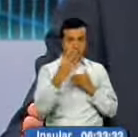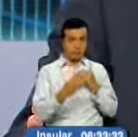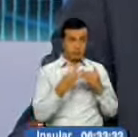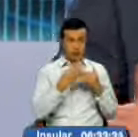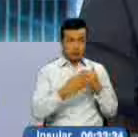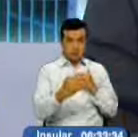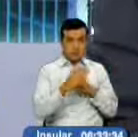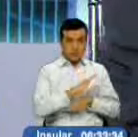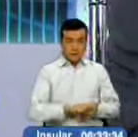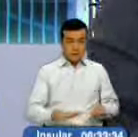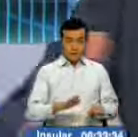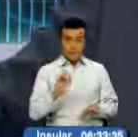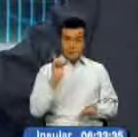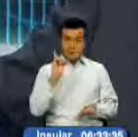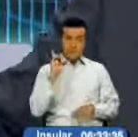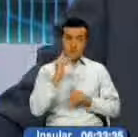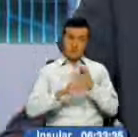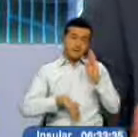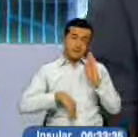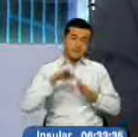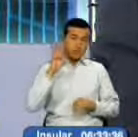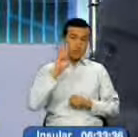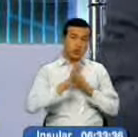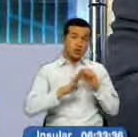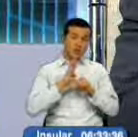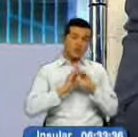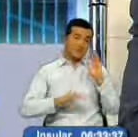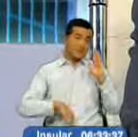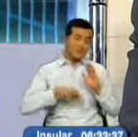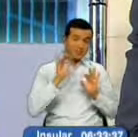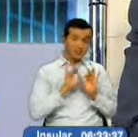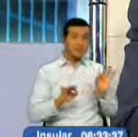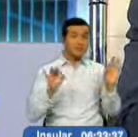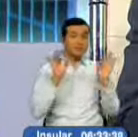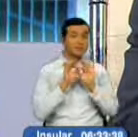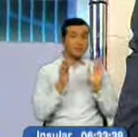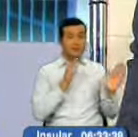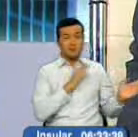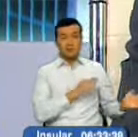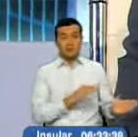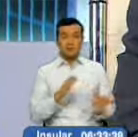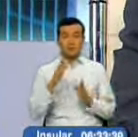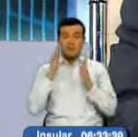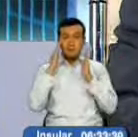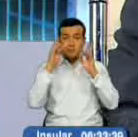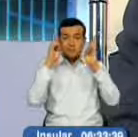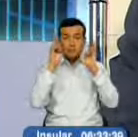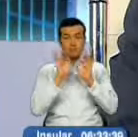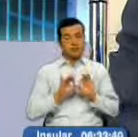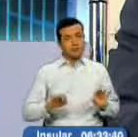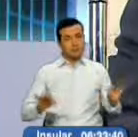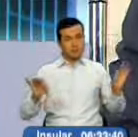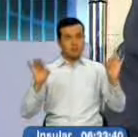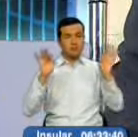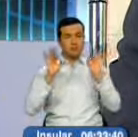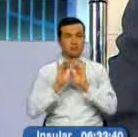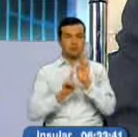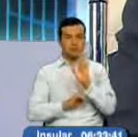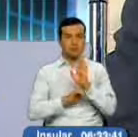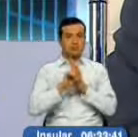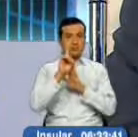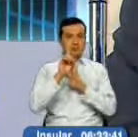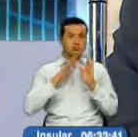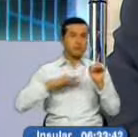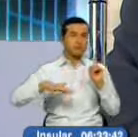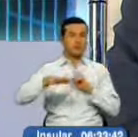próximos 4 años, esto es un proceso que va más allá de 4 años. Pero tenemos que comenzar a tratar los temas trascendentes para el desarrollo